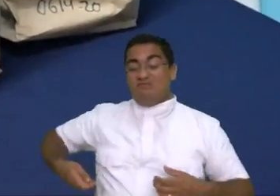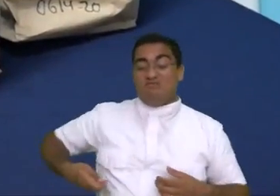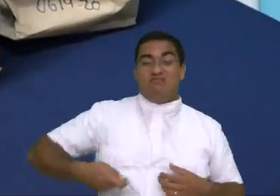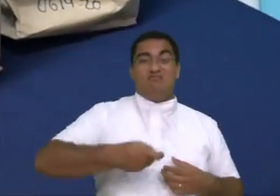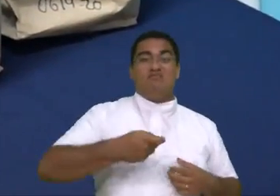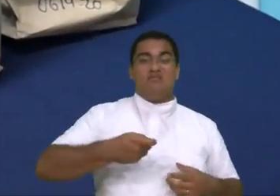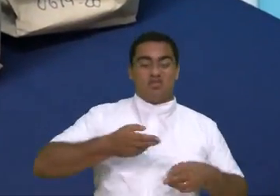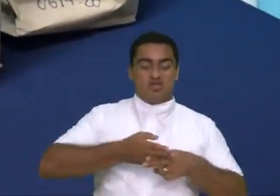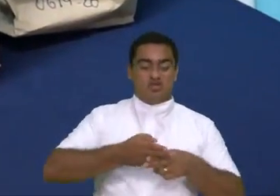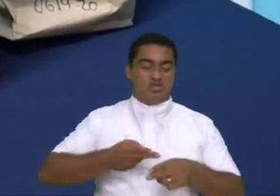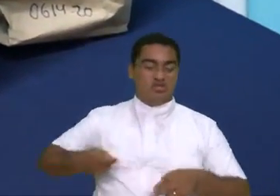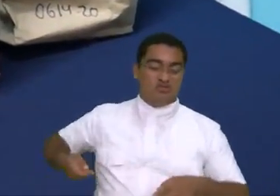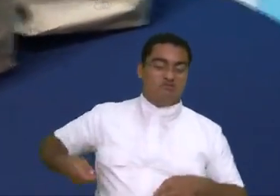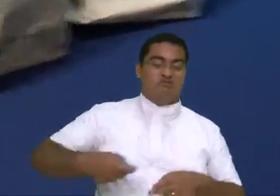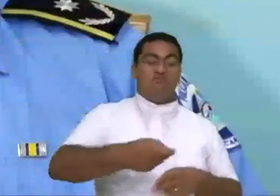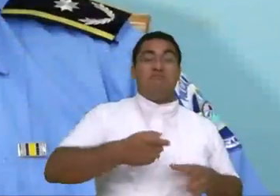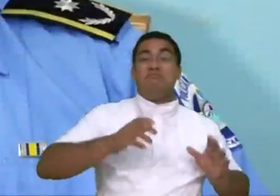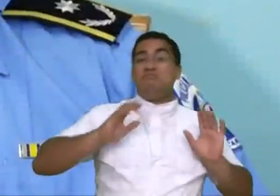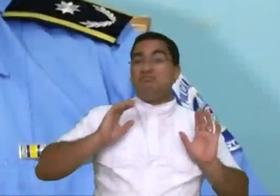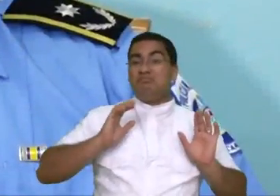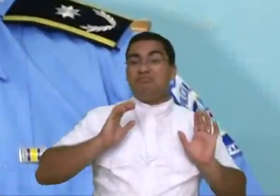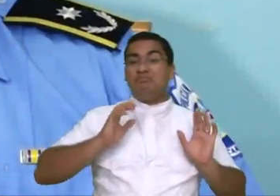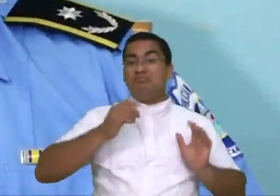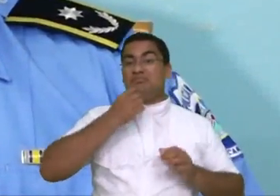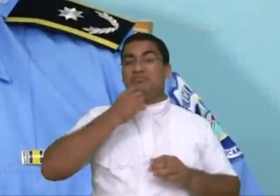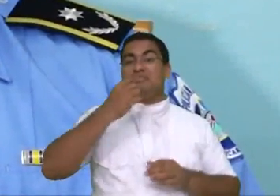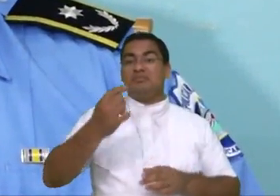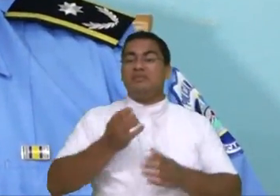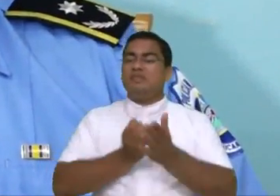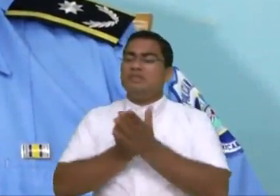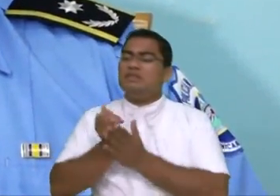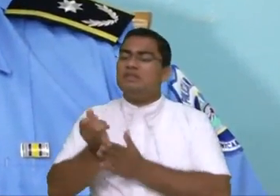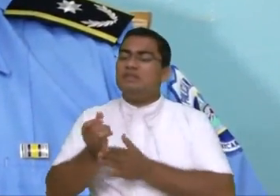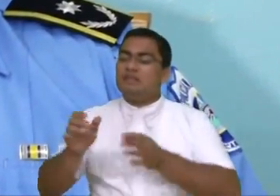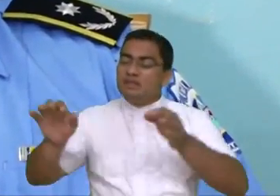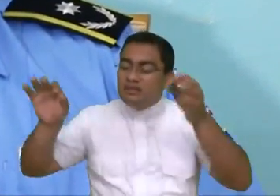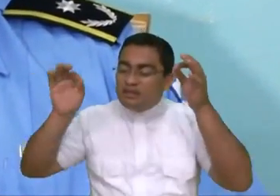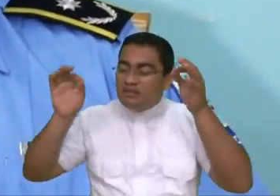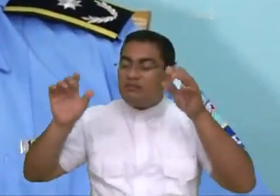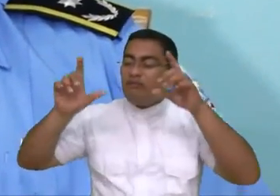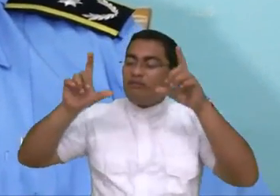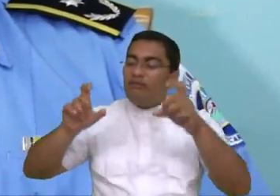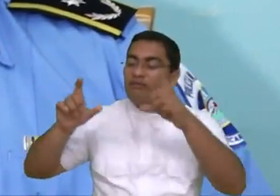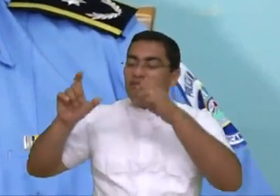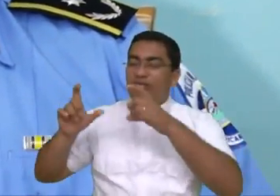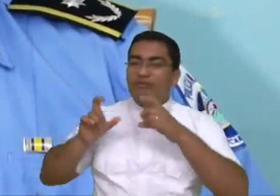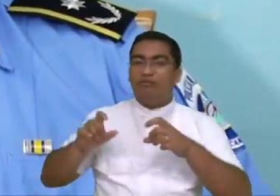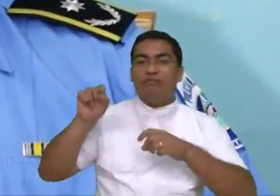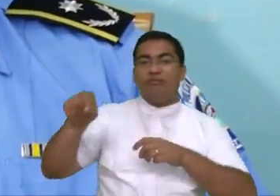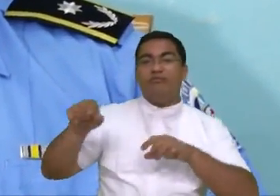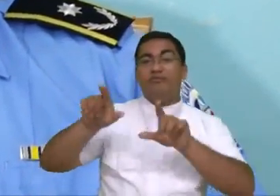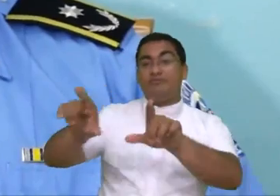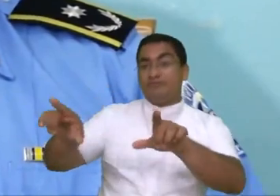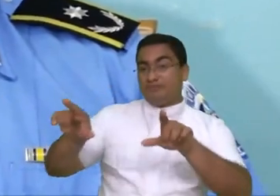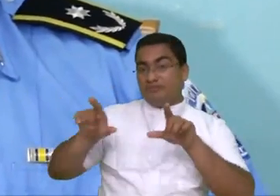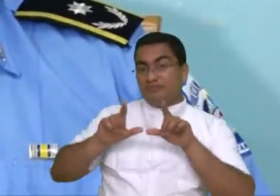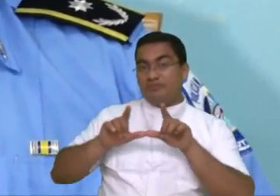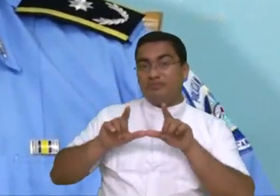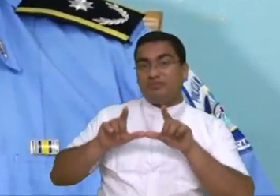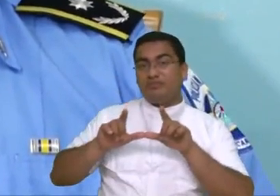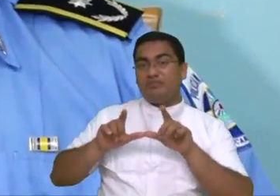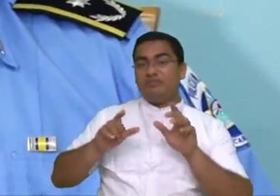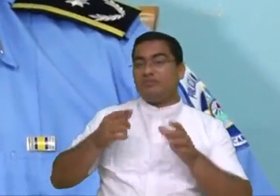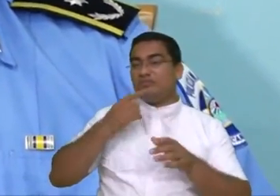cortopunzante. Realizó la inspección y fijación fotográfica de la escena del crimen,